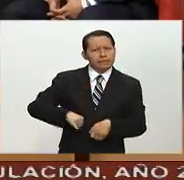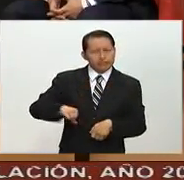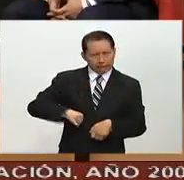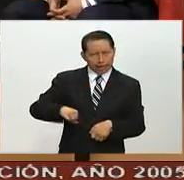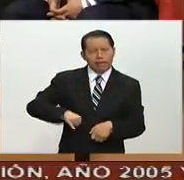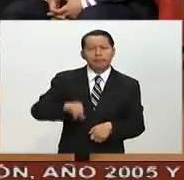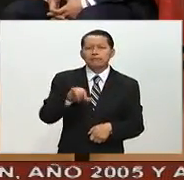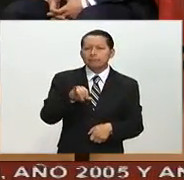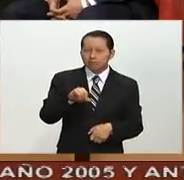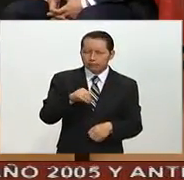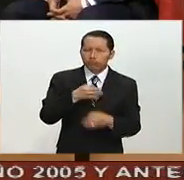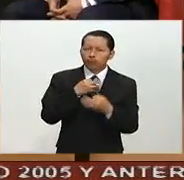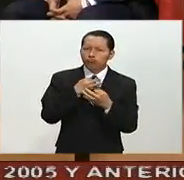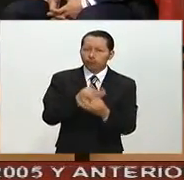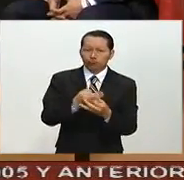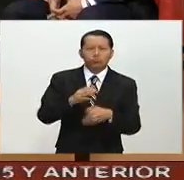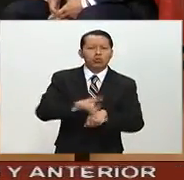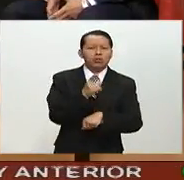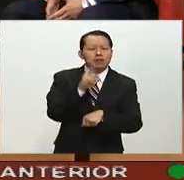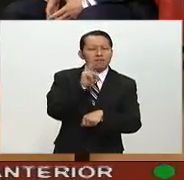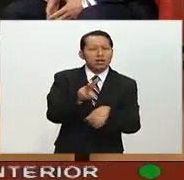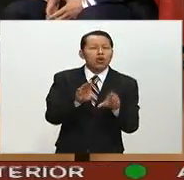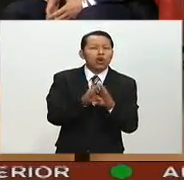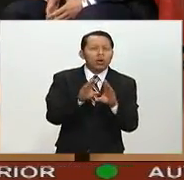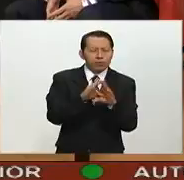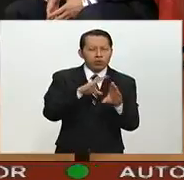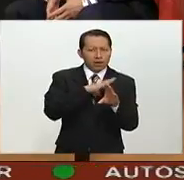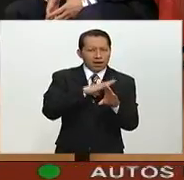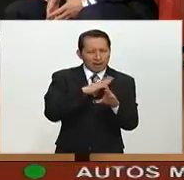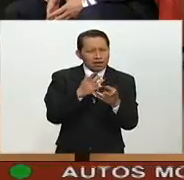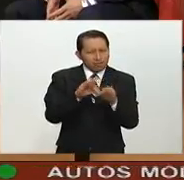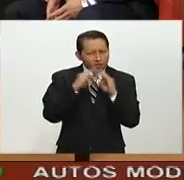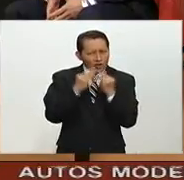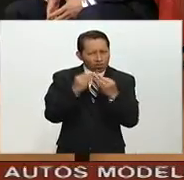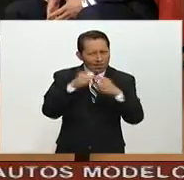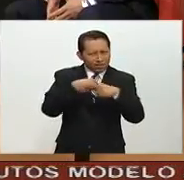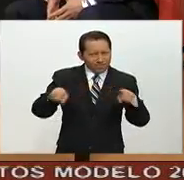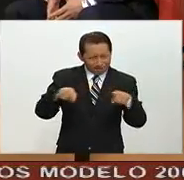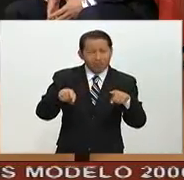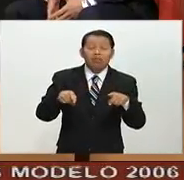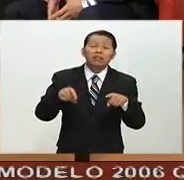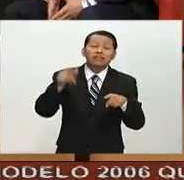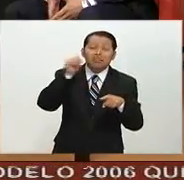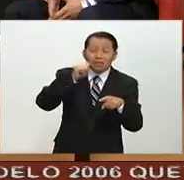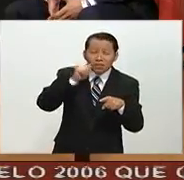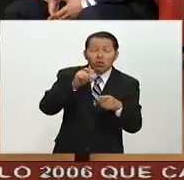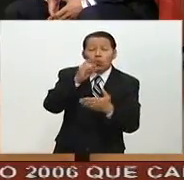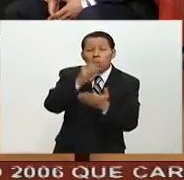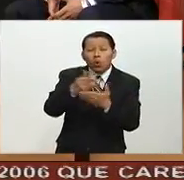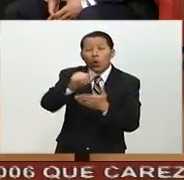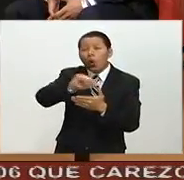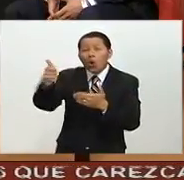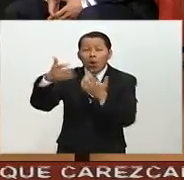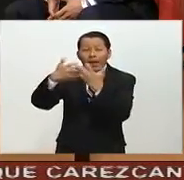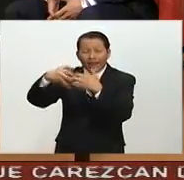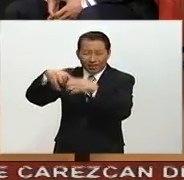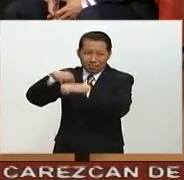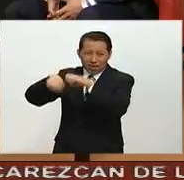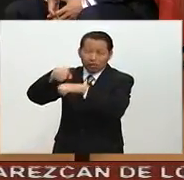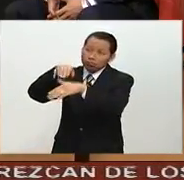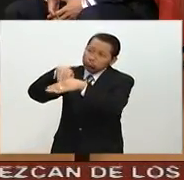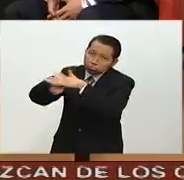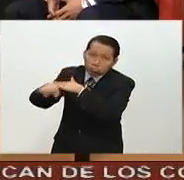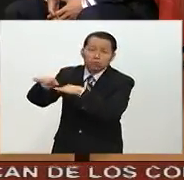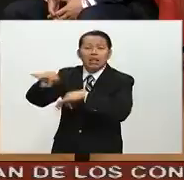porque lo están viendo como, pues como un camino distinto a trabajar para una empresa o trabajar para alguien que no compartes misión,